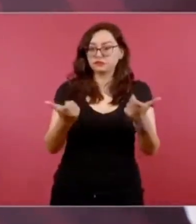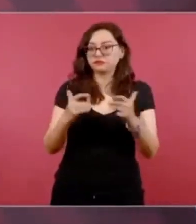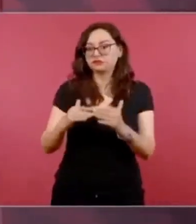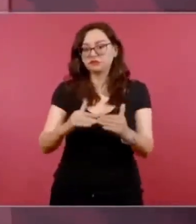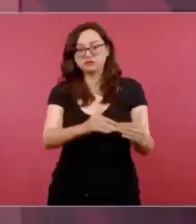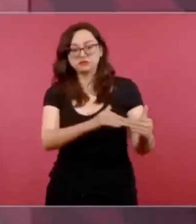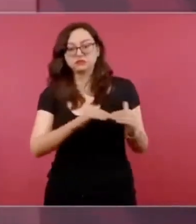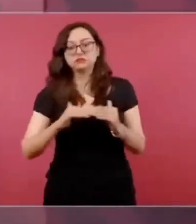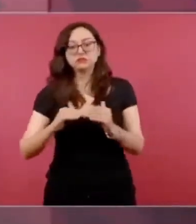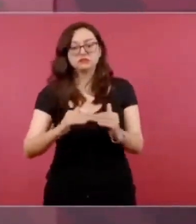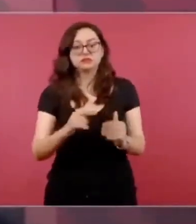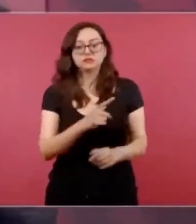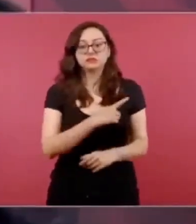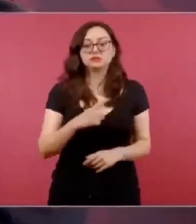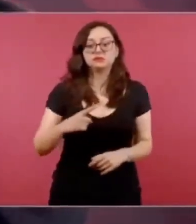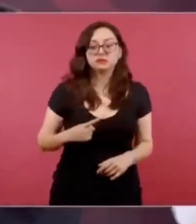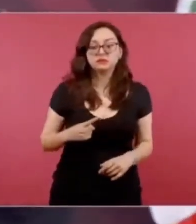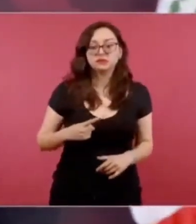Morelos,